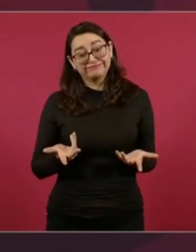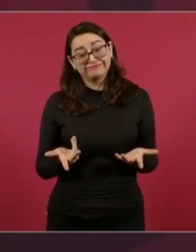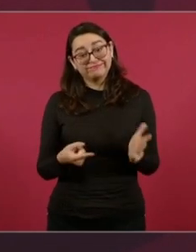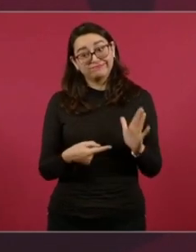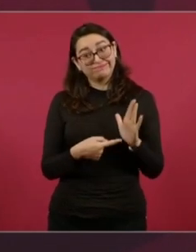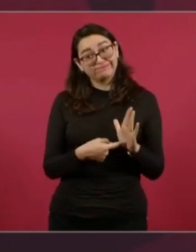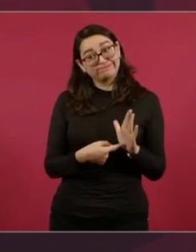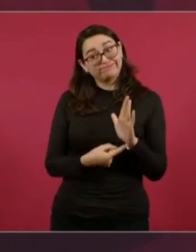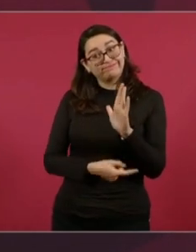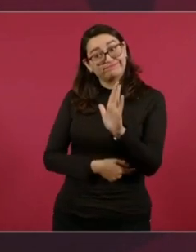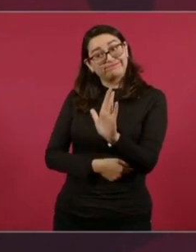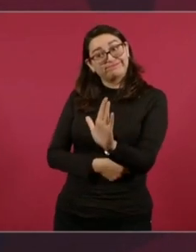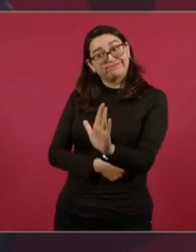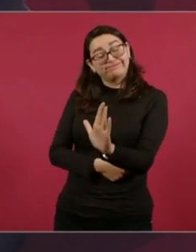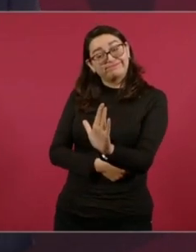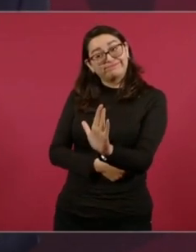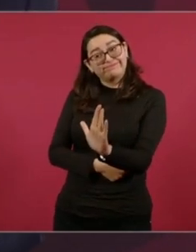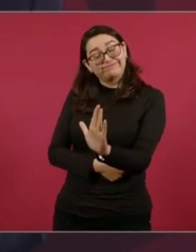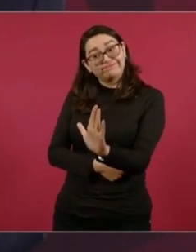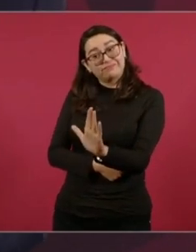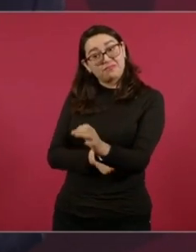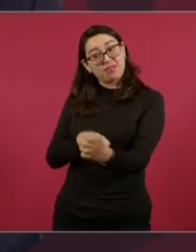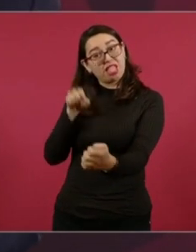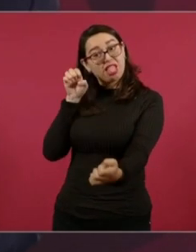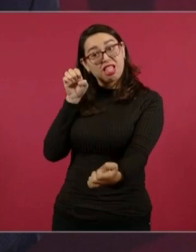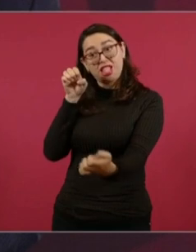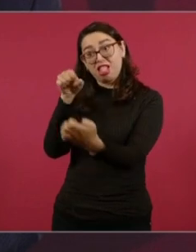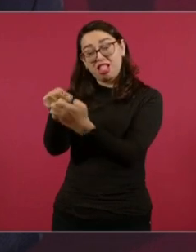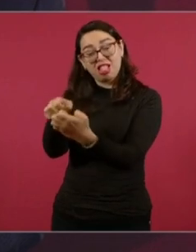Y no merecen, ¿no?,